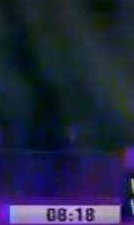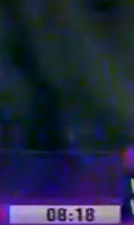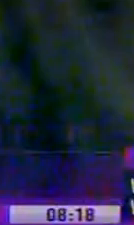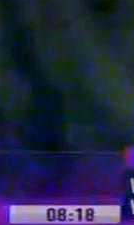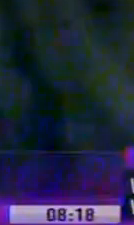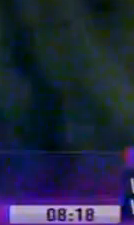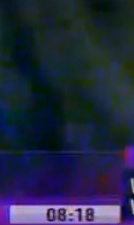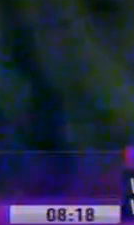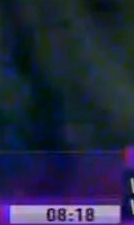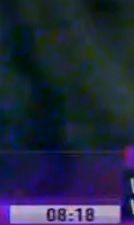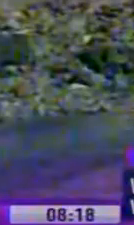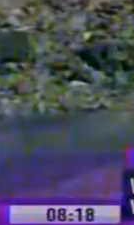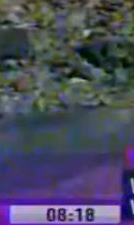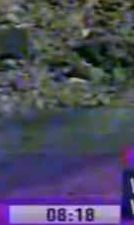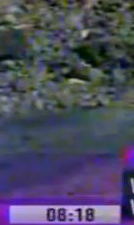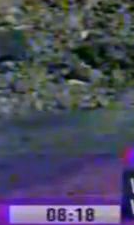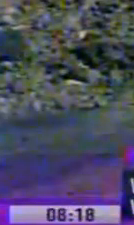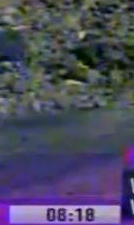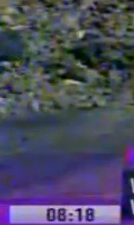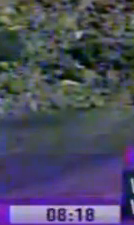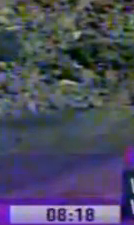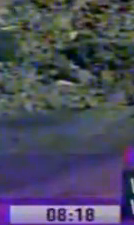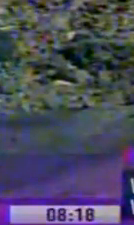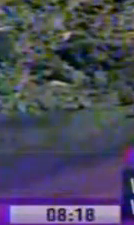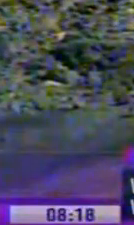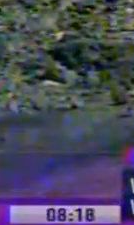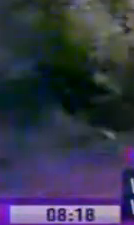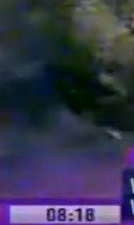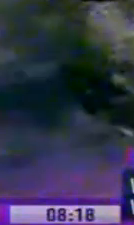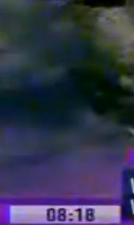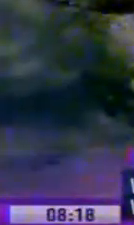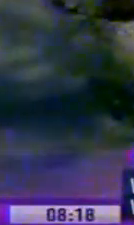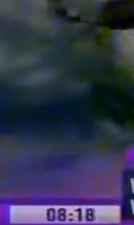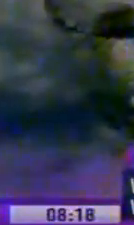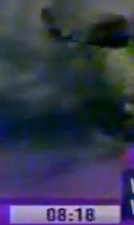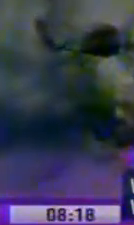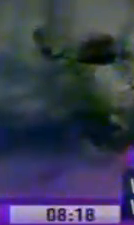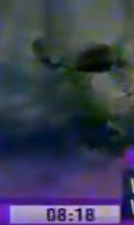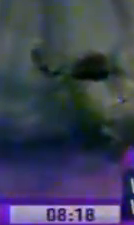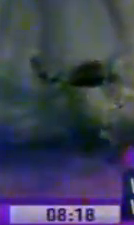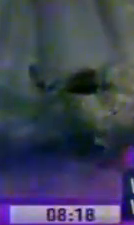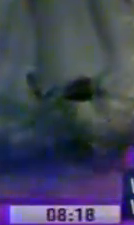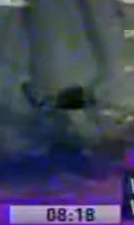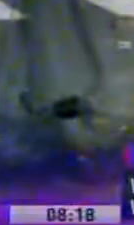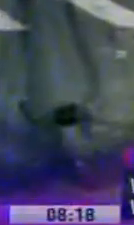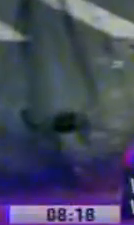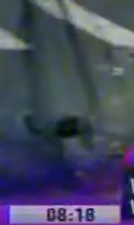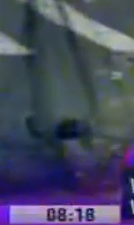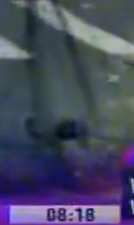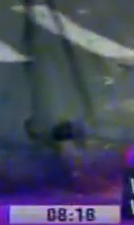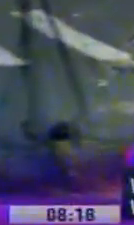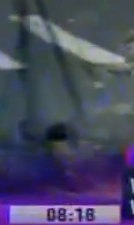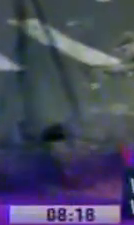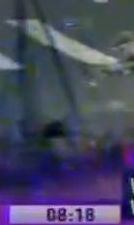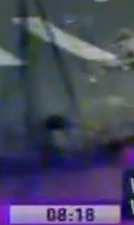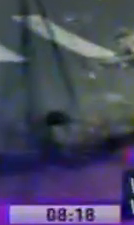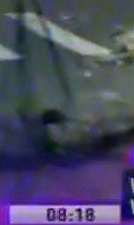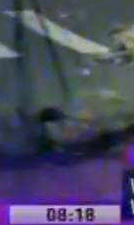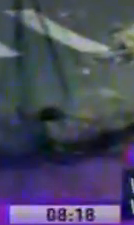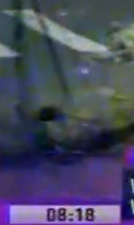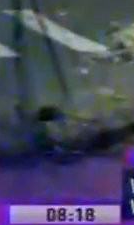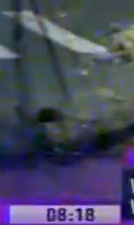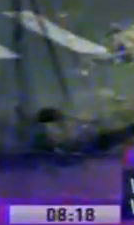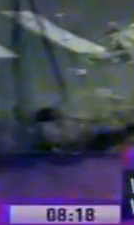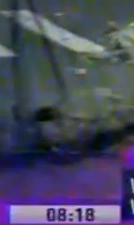vías que se están dañando en la zona de Chiriacu. Los vecinos están atormentados, piden la ayuda, pues urgente. Eso